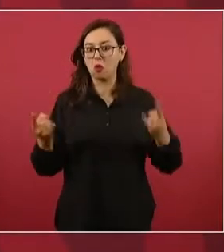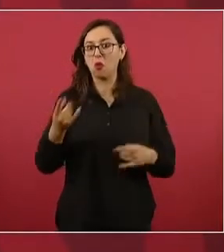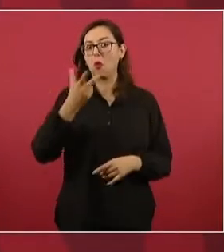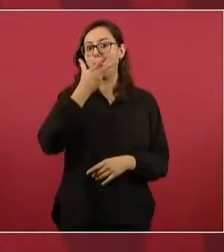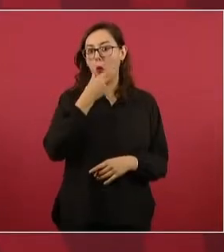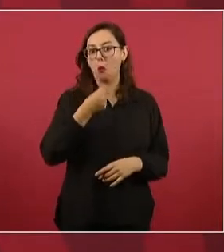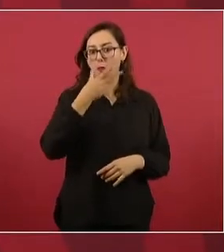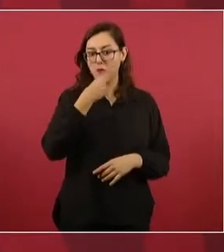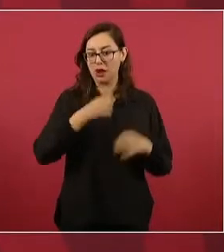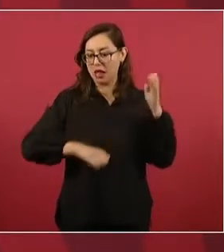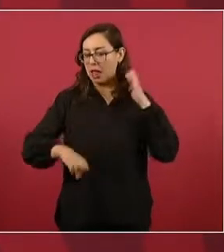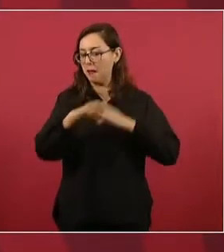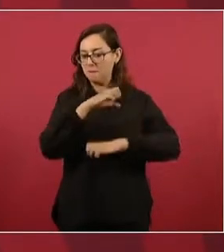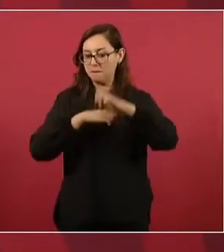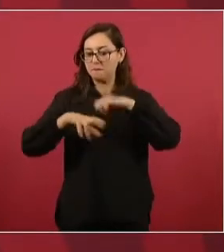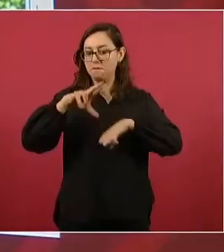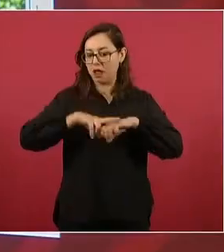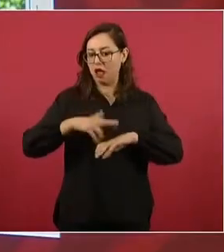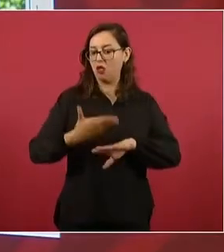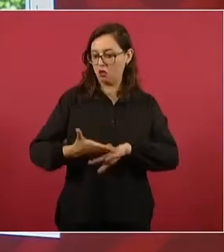el peor